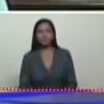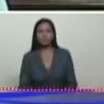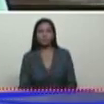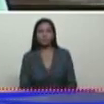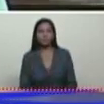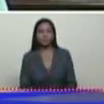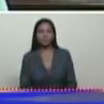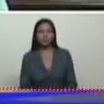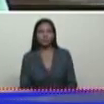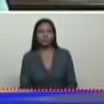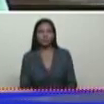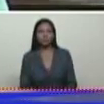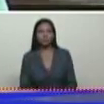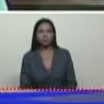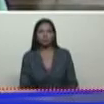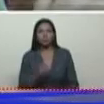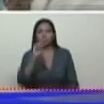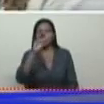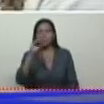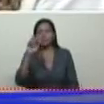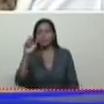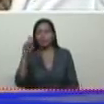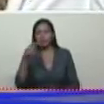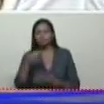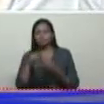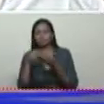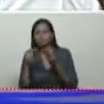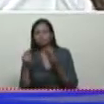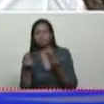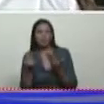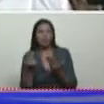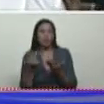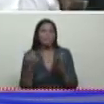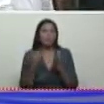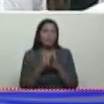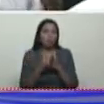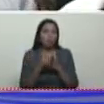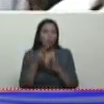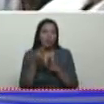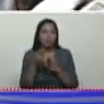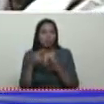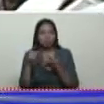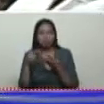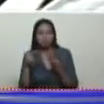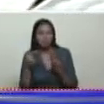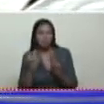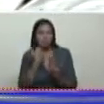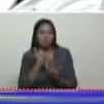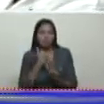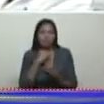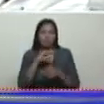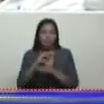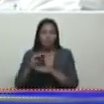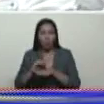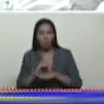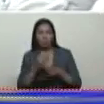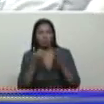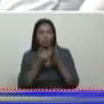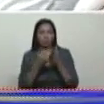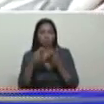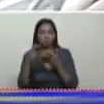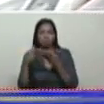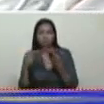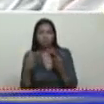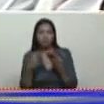La BCG, la pentavalente que trae contra el tétano, la tosferina, influenza,